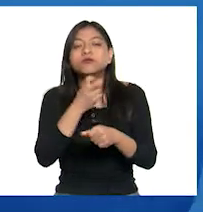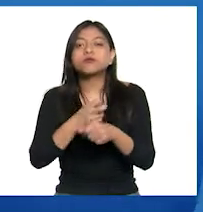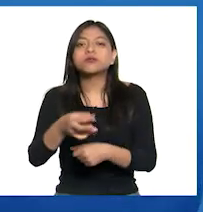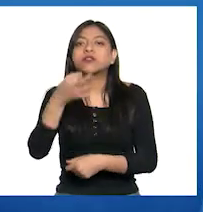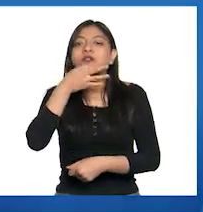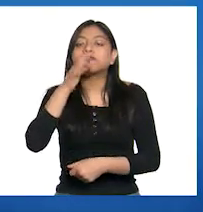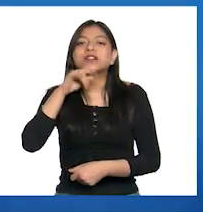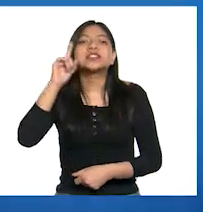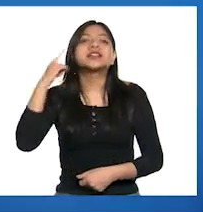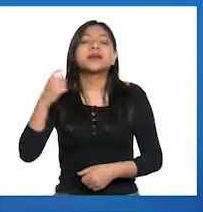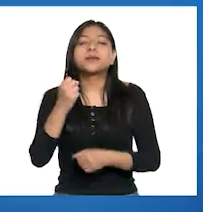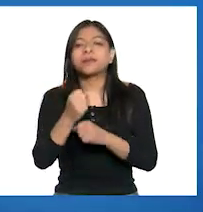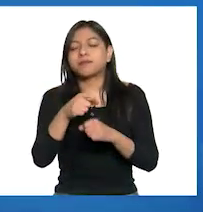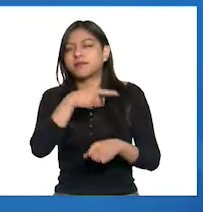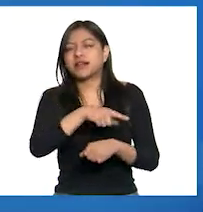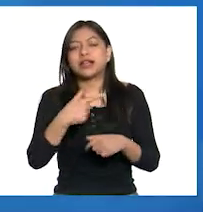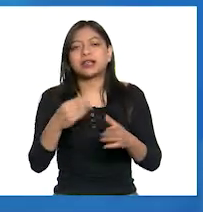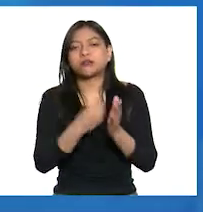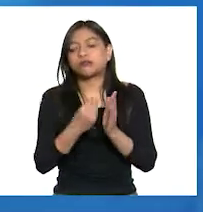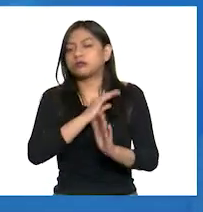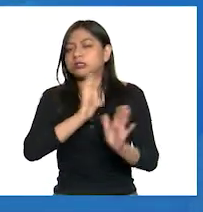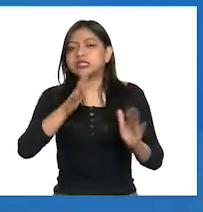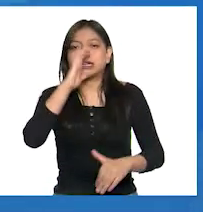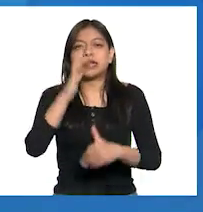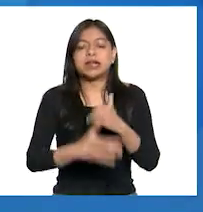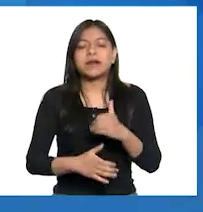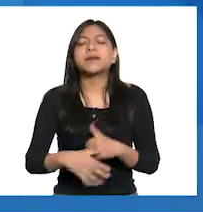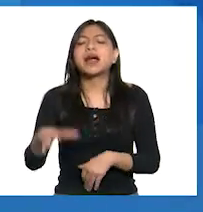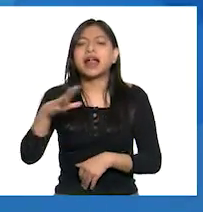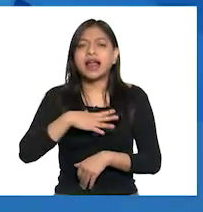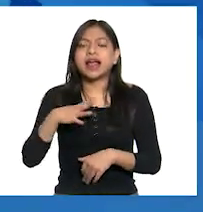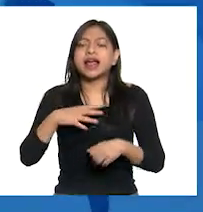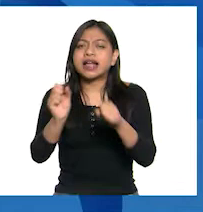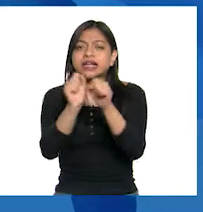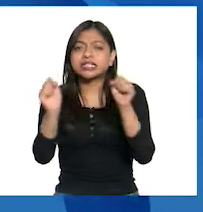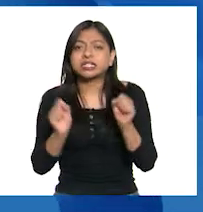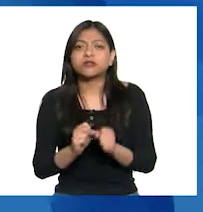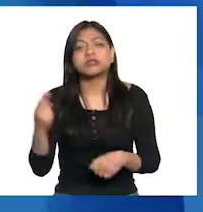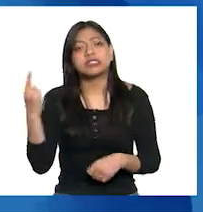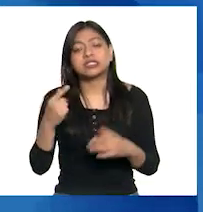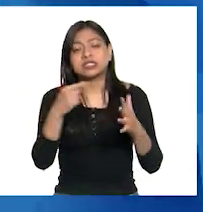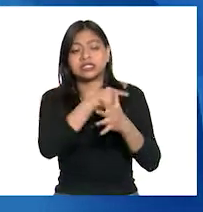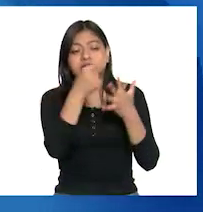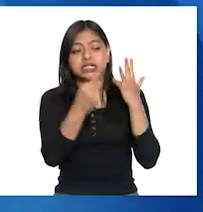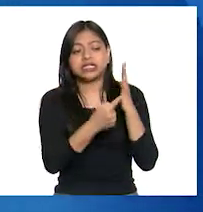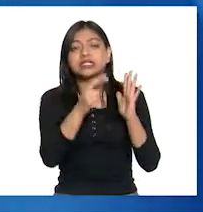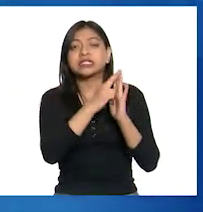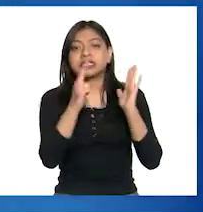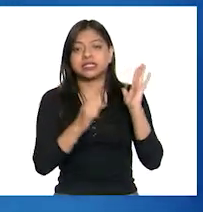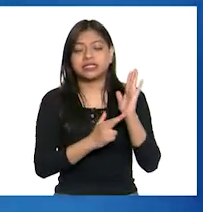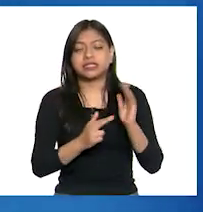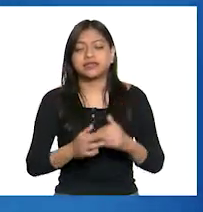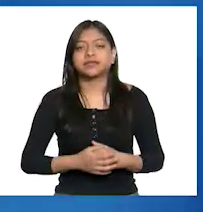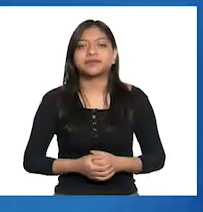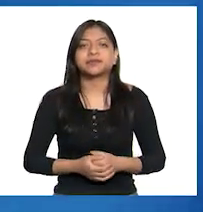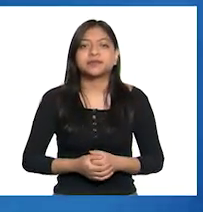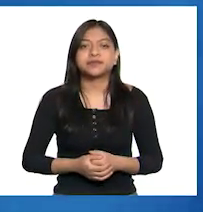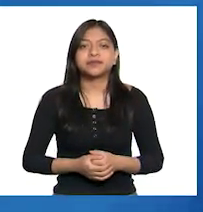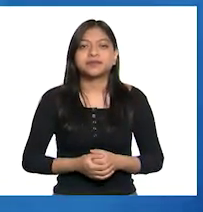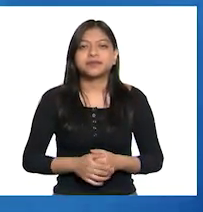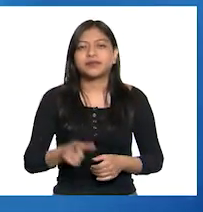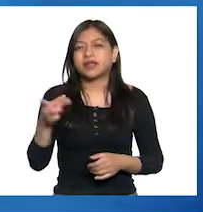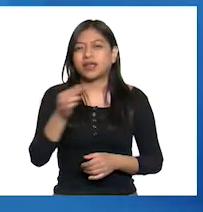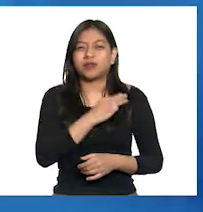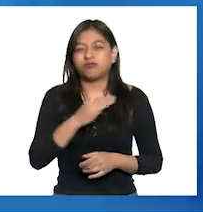curso. Han conseguido el salón municipal para la fiesta bajo las siguientes condiciones. Y dice, salón municipal, paquete